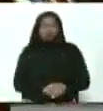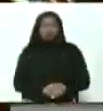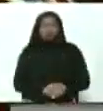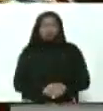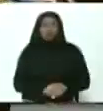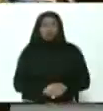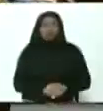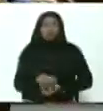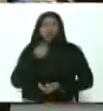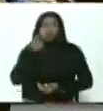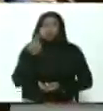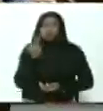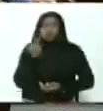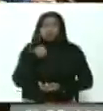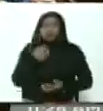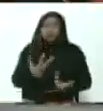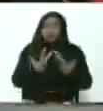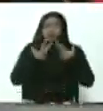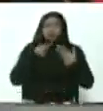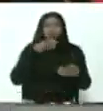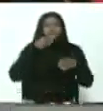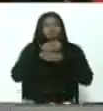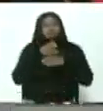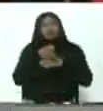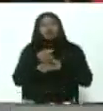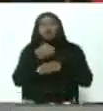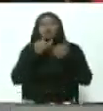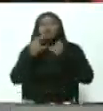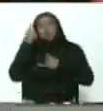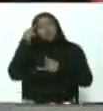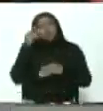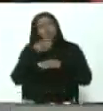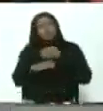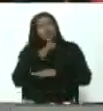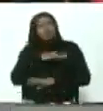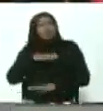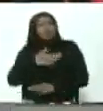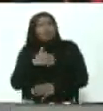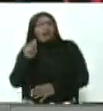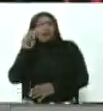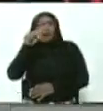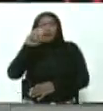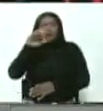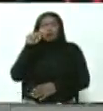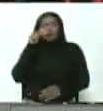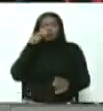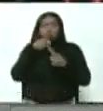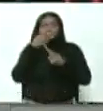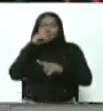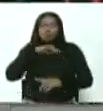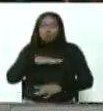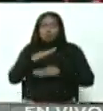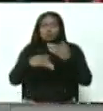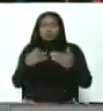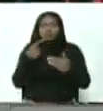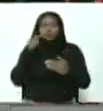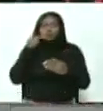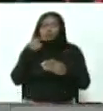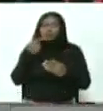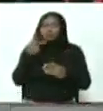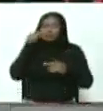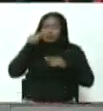Nos lo dice el instinto. Mire, cuando fuimos, ¿dónde fue que fuimos la última vez? A Naco, ¿verdad? A una precisión histórica. Yo allá